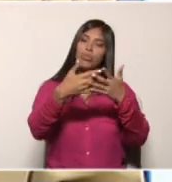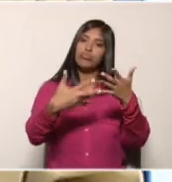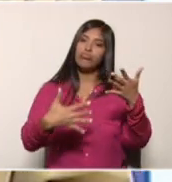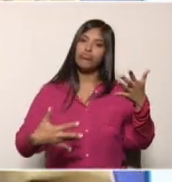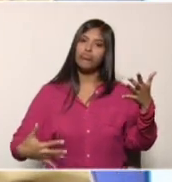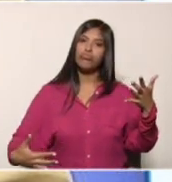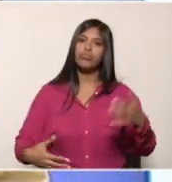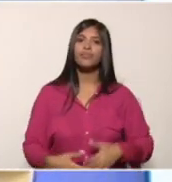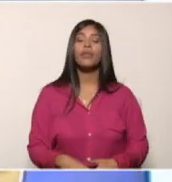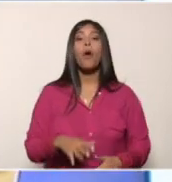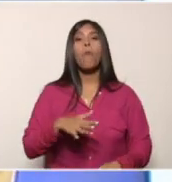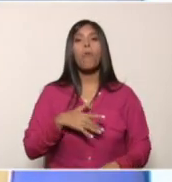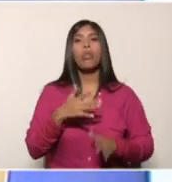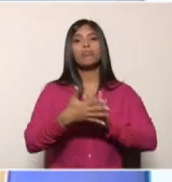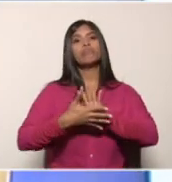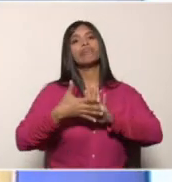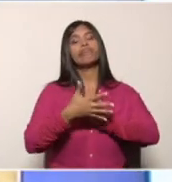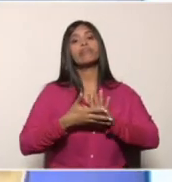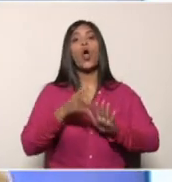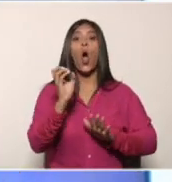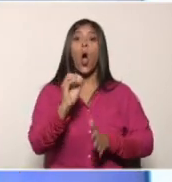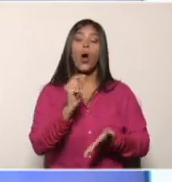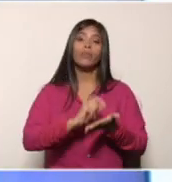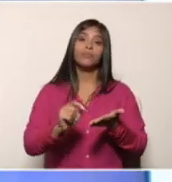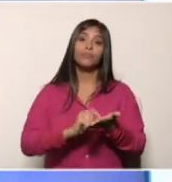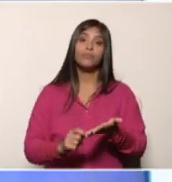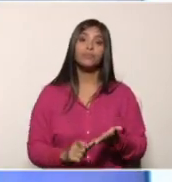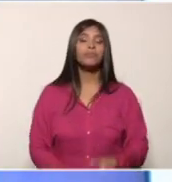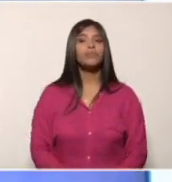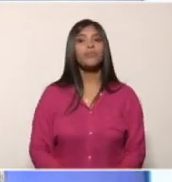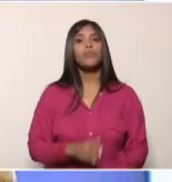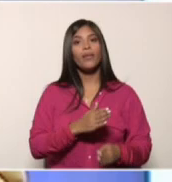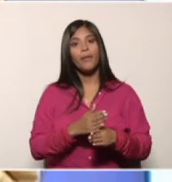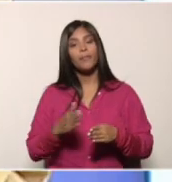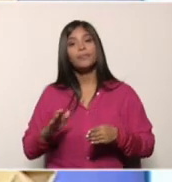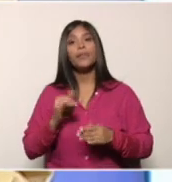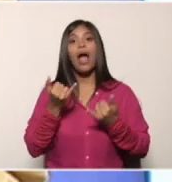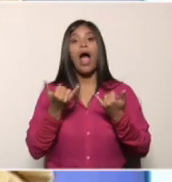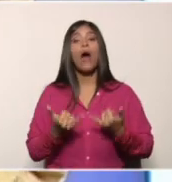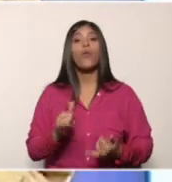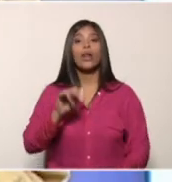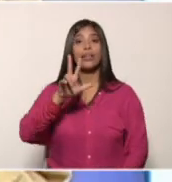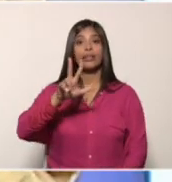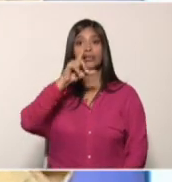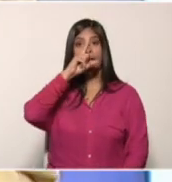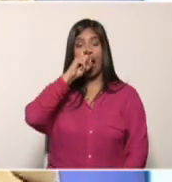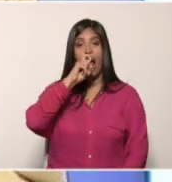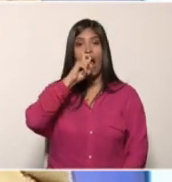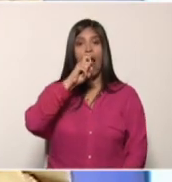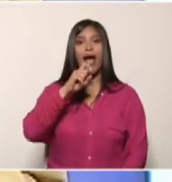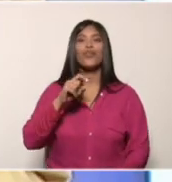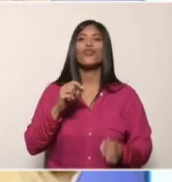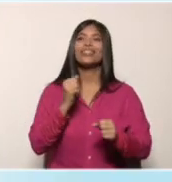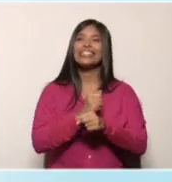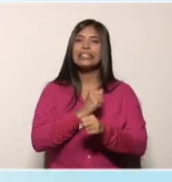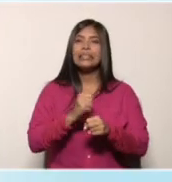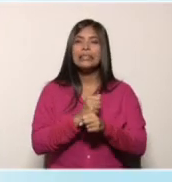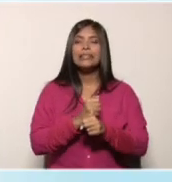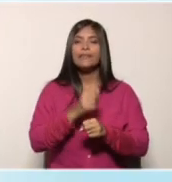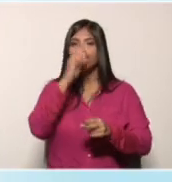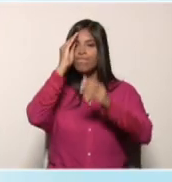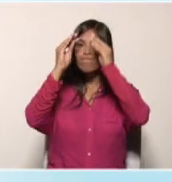sea escrito u oral. Para tercer año vamos a trabajar con lo que son los signos de